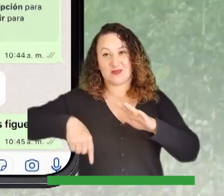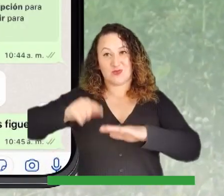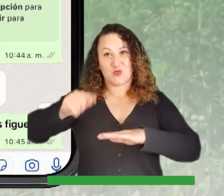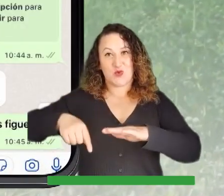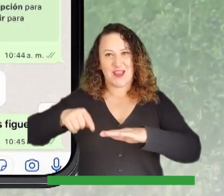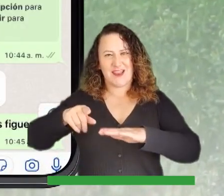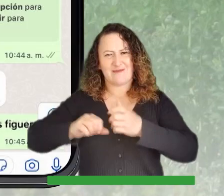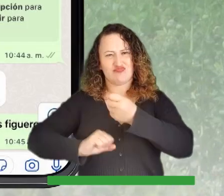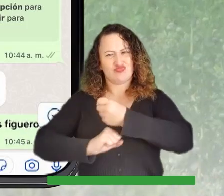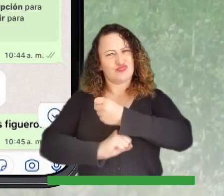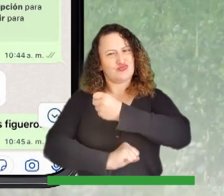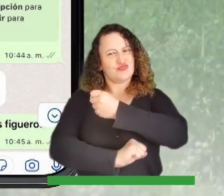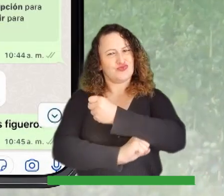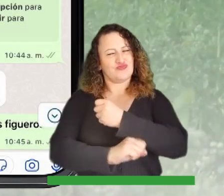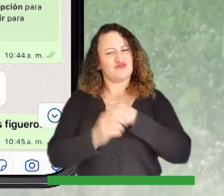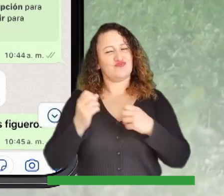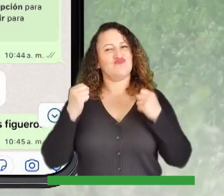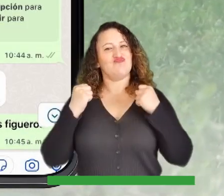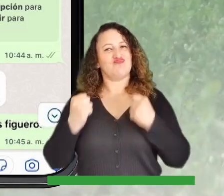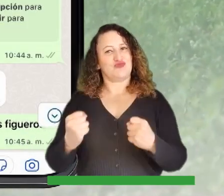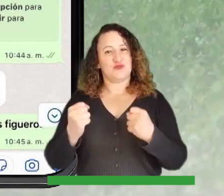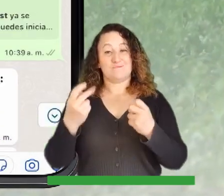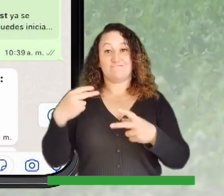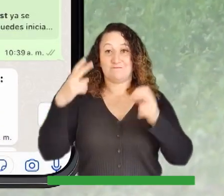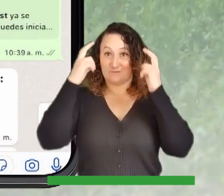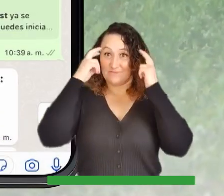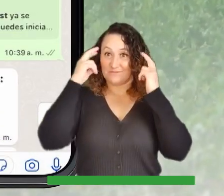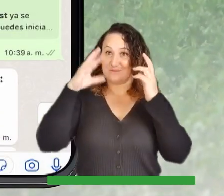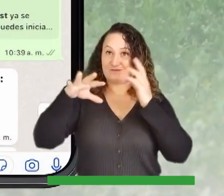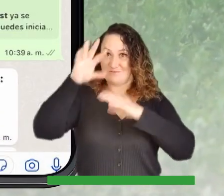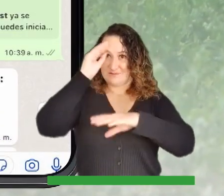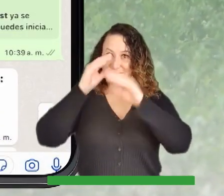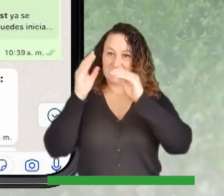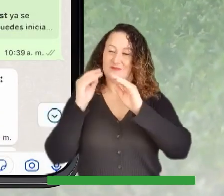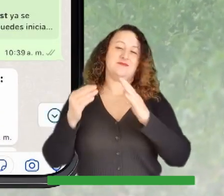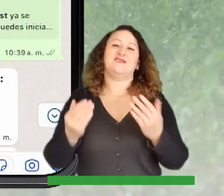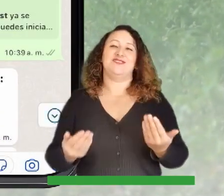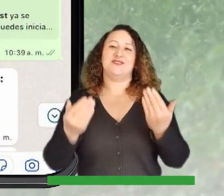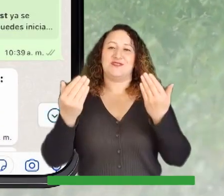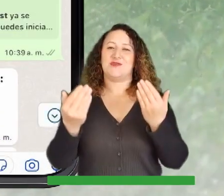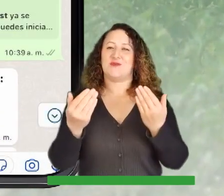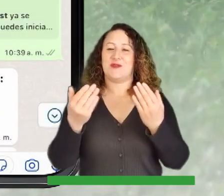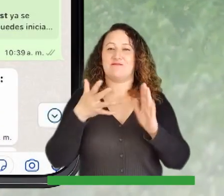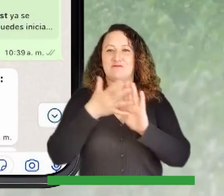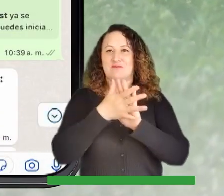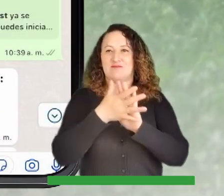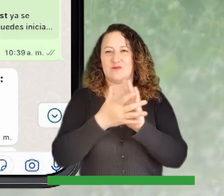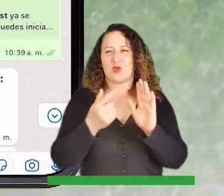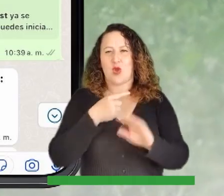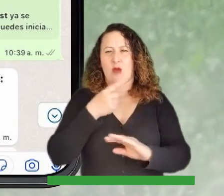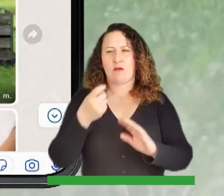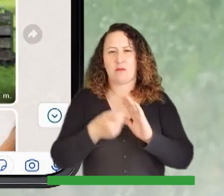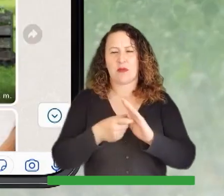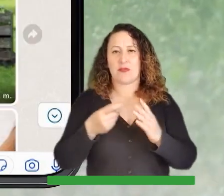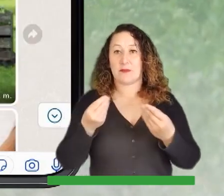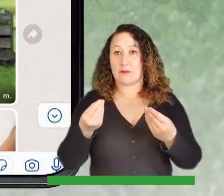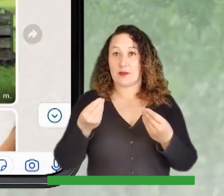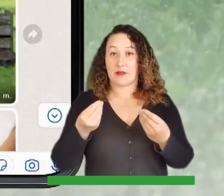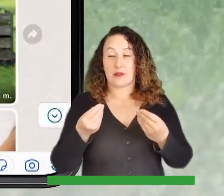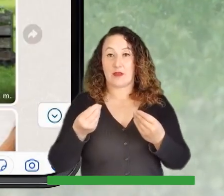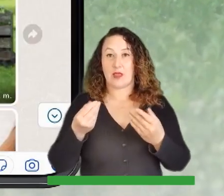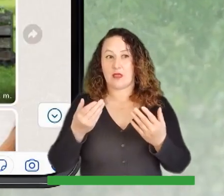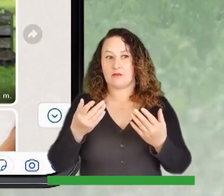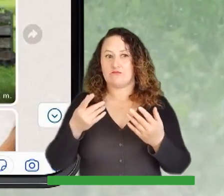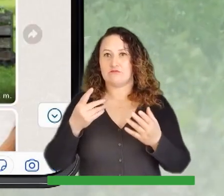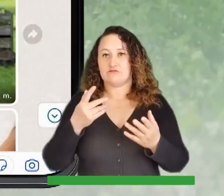espacio creado para fortalecer conocimientos y capacidades, se encargará de proveerles información necesaria para